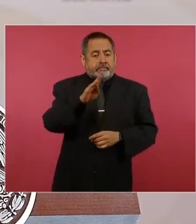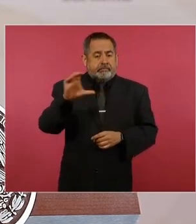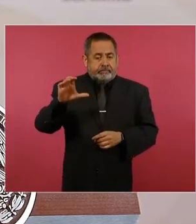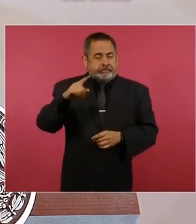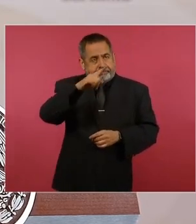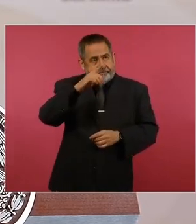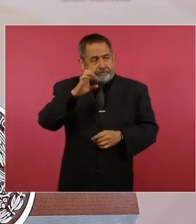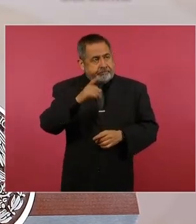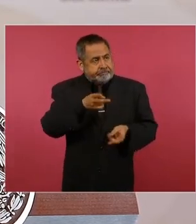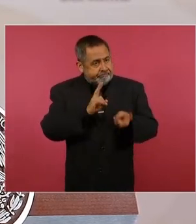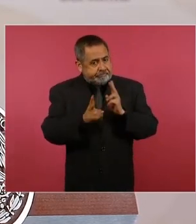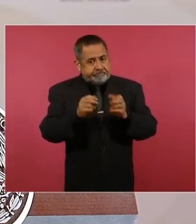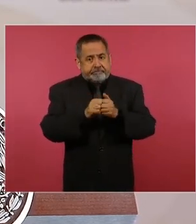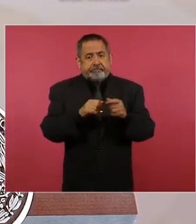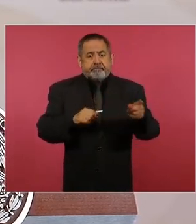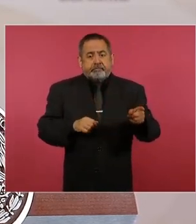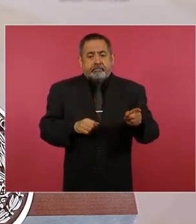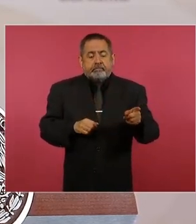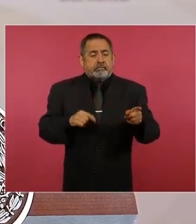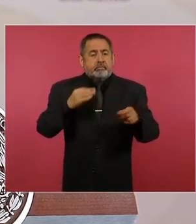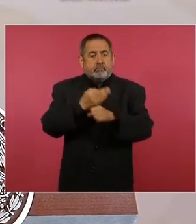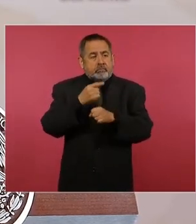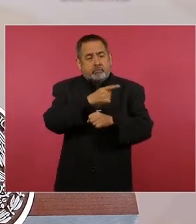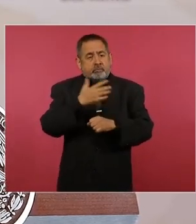California que no tienen